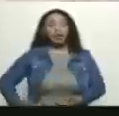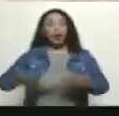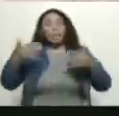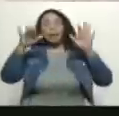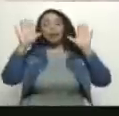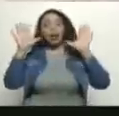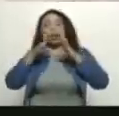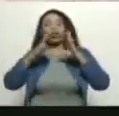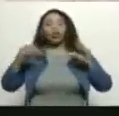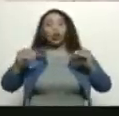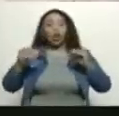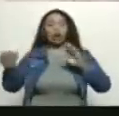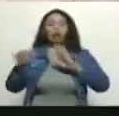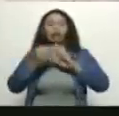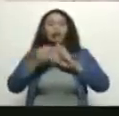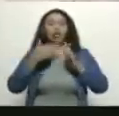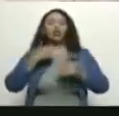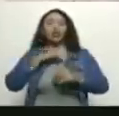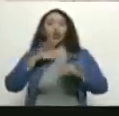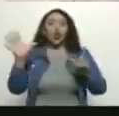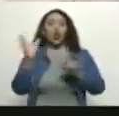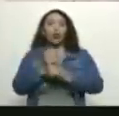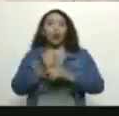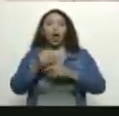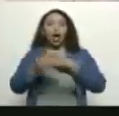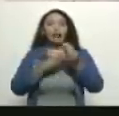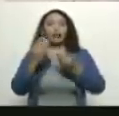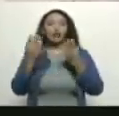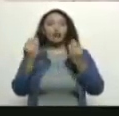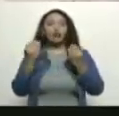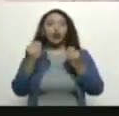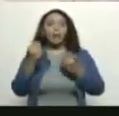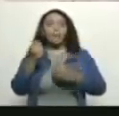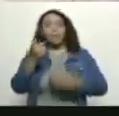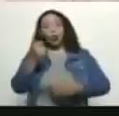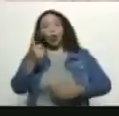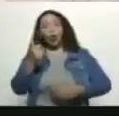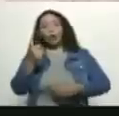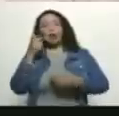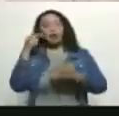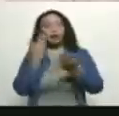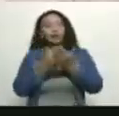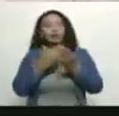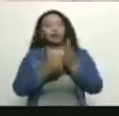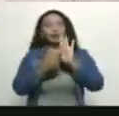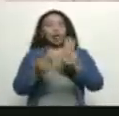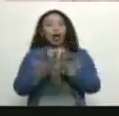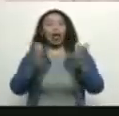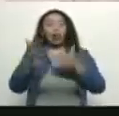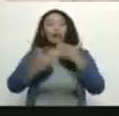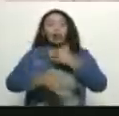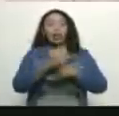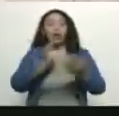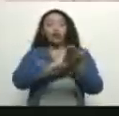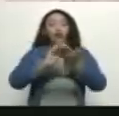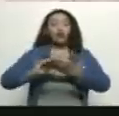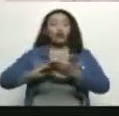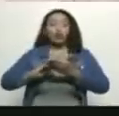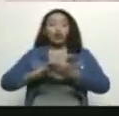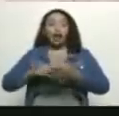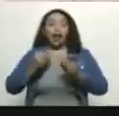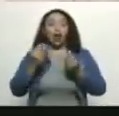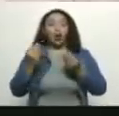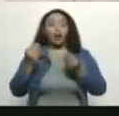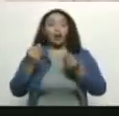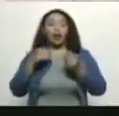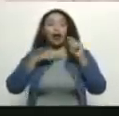todas las agresiones, hemos logrado hacer mucho con poco, mostrando grandes avances y una importante recuperación económica.